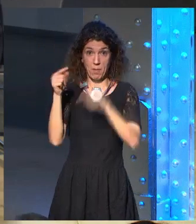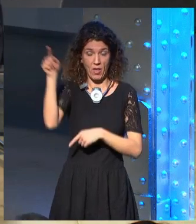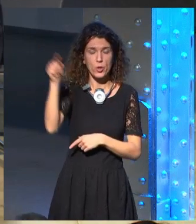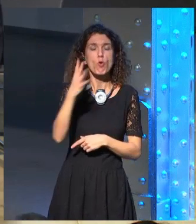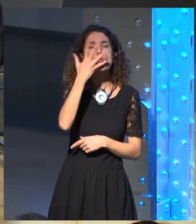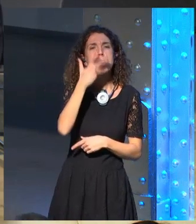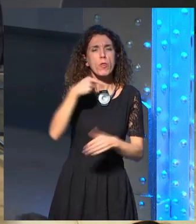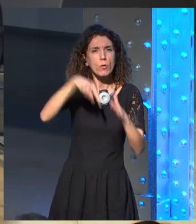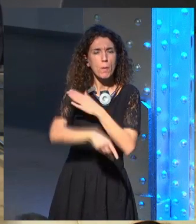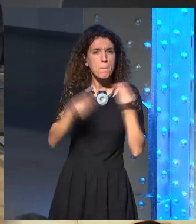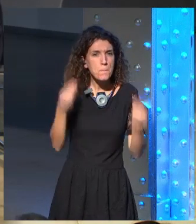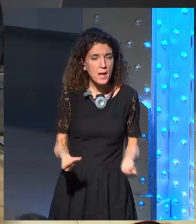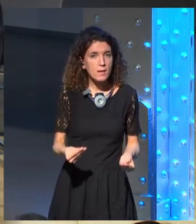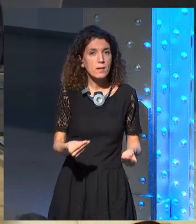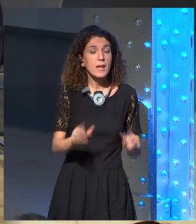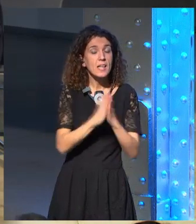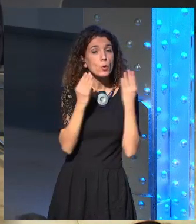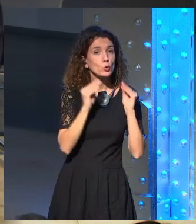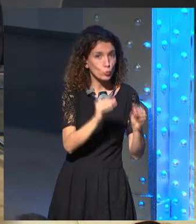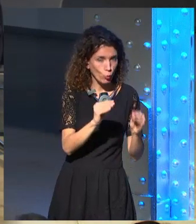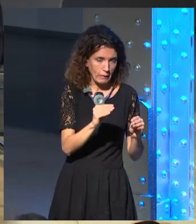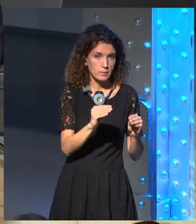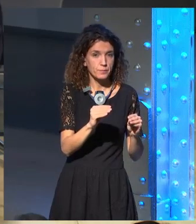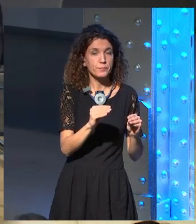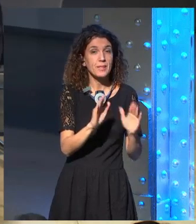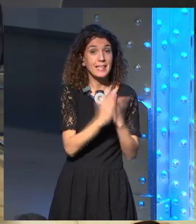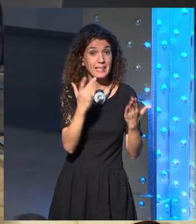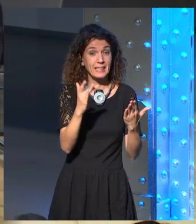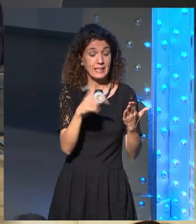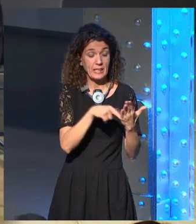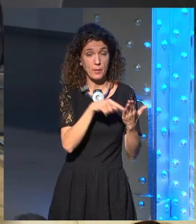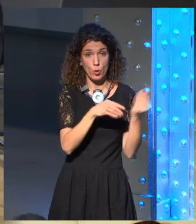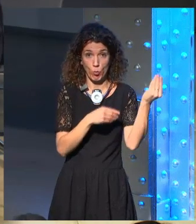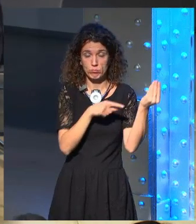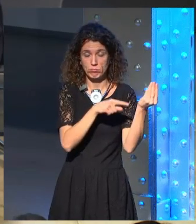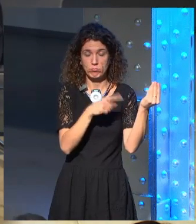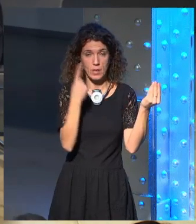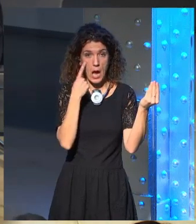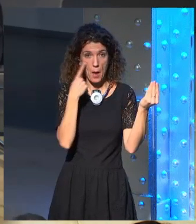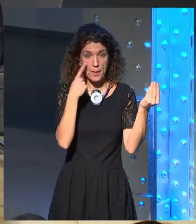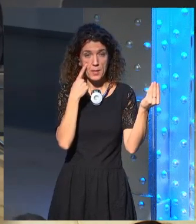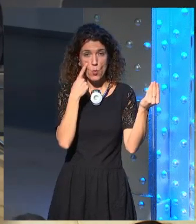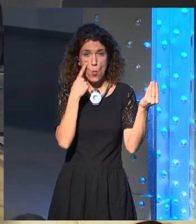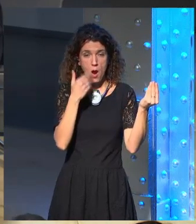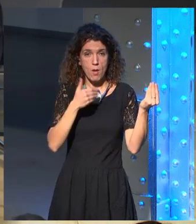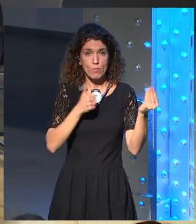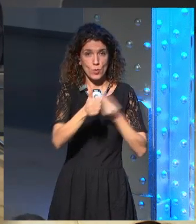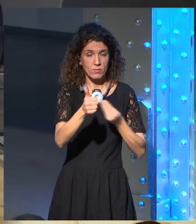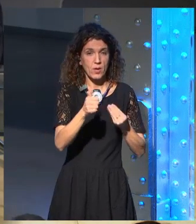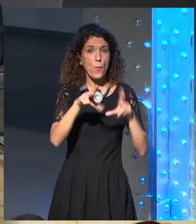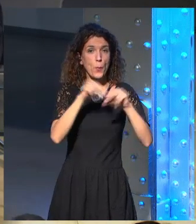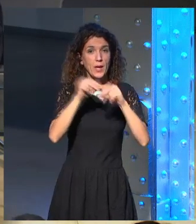queremos conocer en profundidad su libro, el libro del que por cierto ahora vamos a ver un pequeño avance en